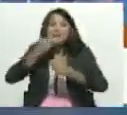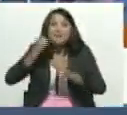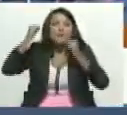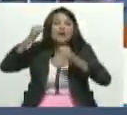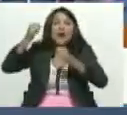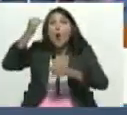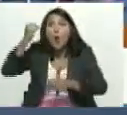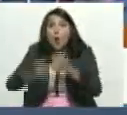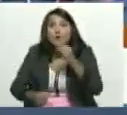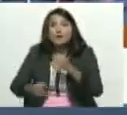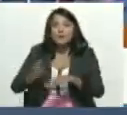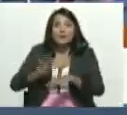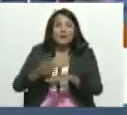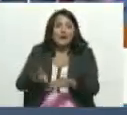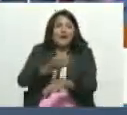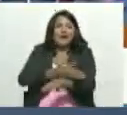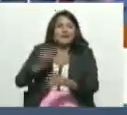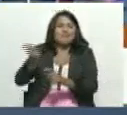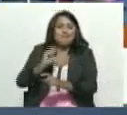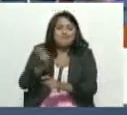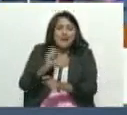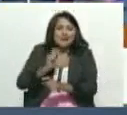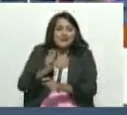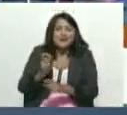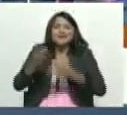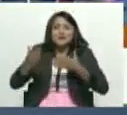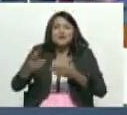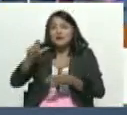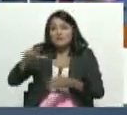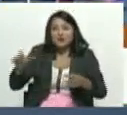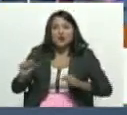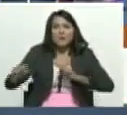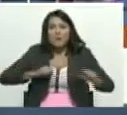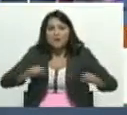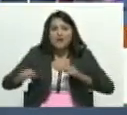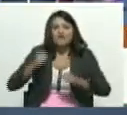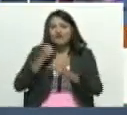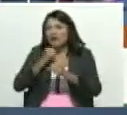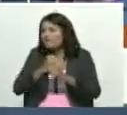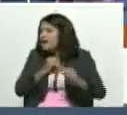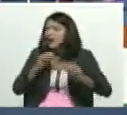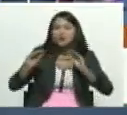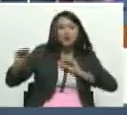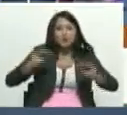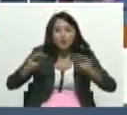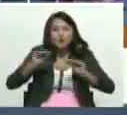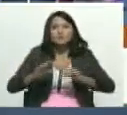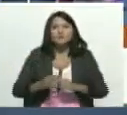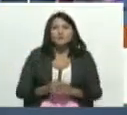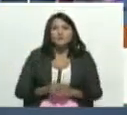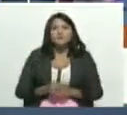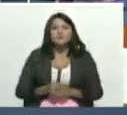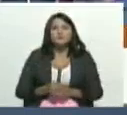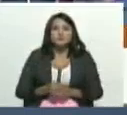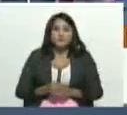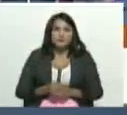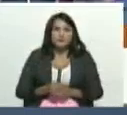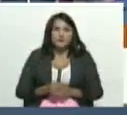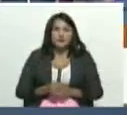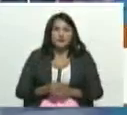estábamos hablando sobre el comandante Chávez y sobre la idea de su memoria épica que es el más